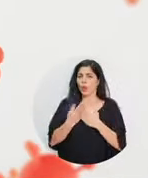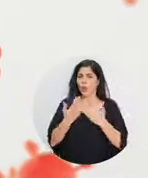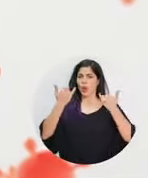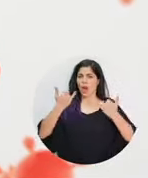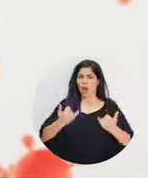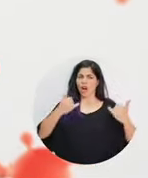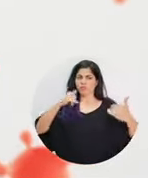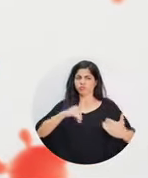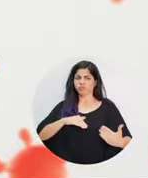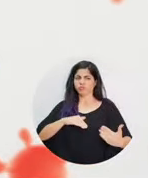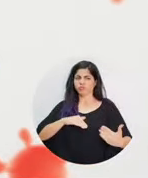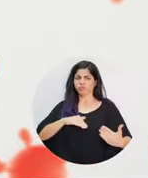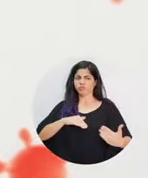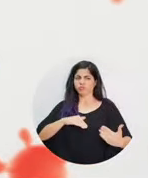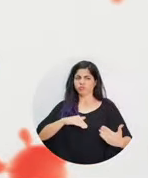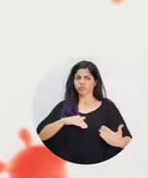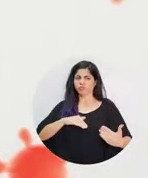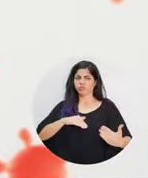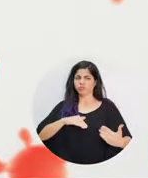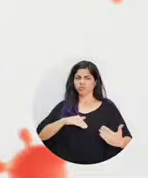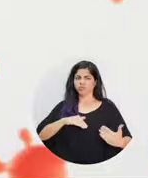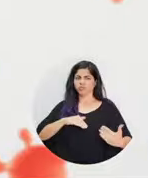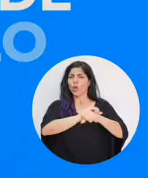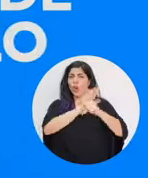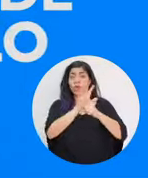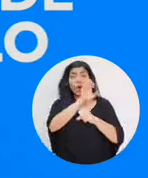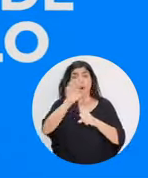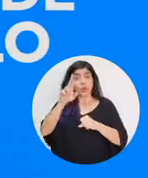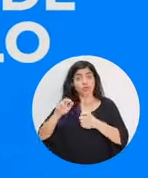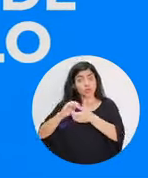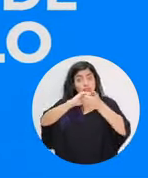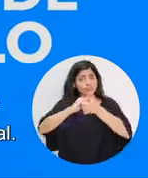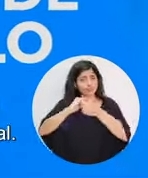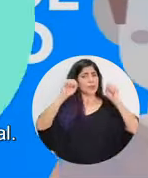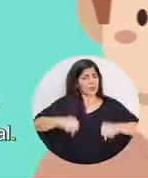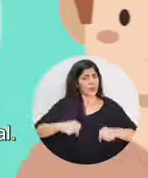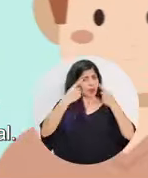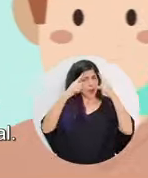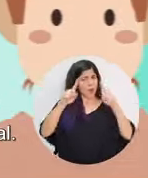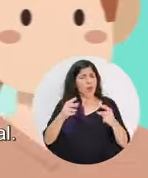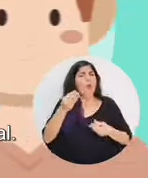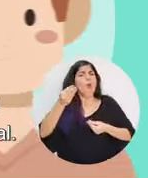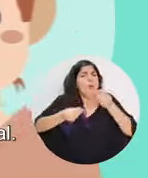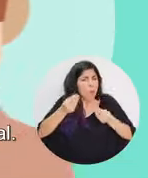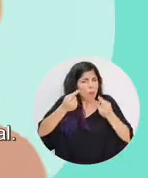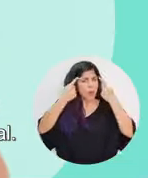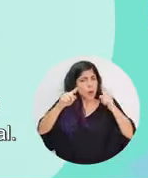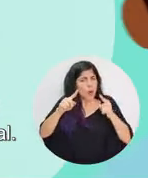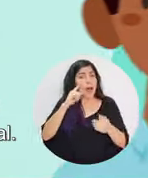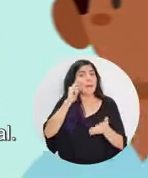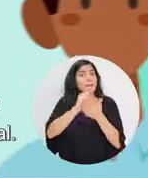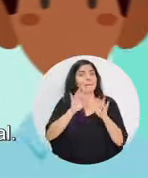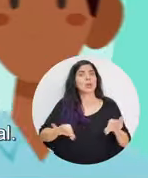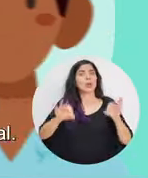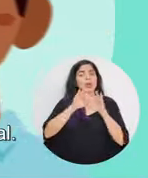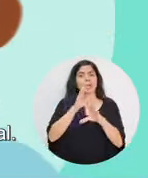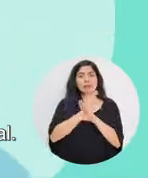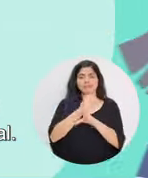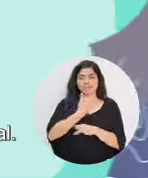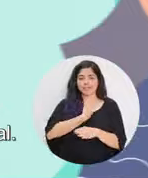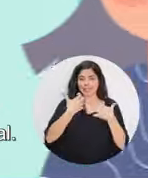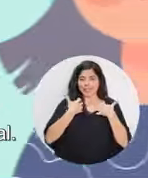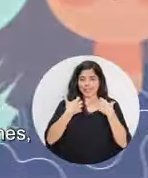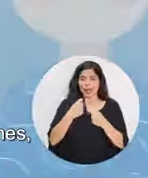Estamos enfrentando una lucha contra el COVID-19. Costa Rica unida puede lograrlo, y para lograrlo es también importante cuidar nuestra salud